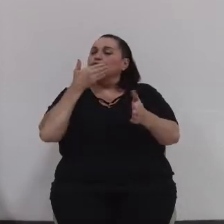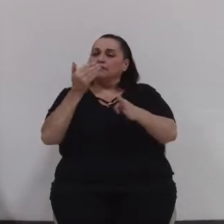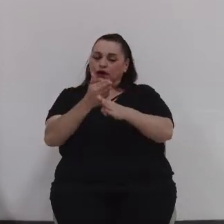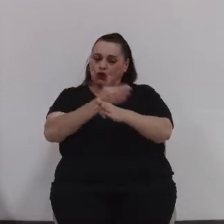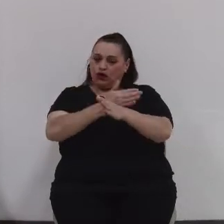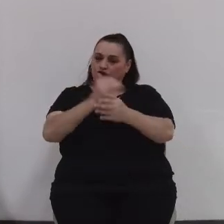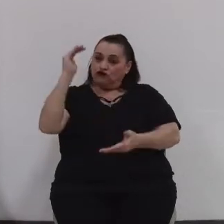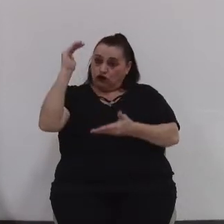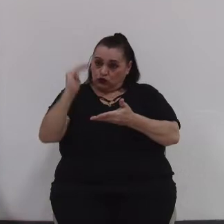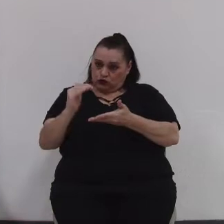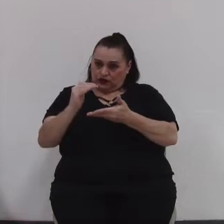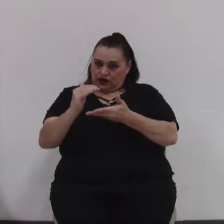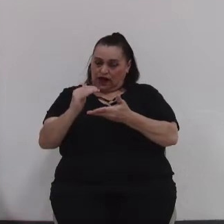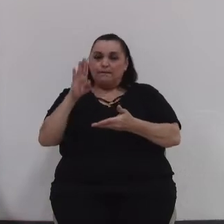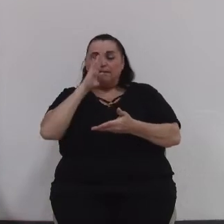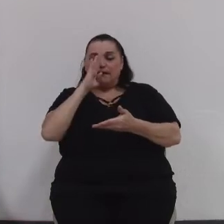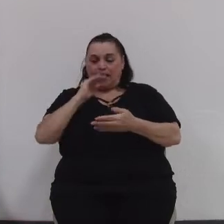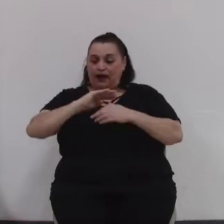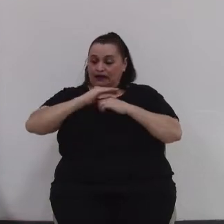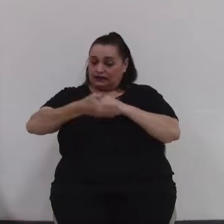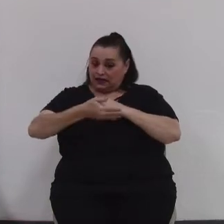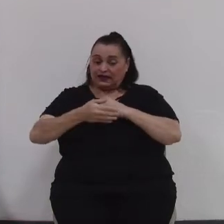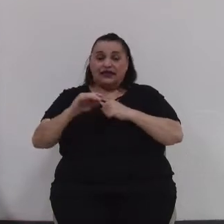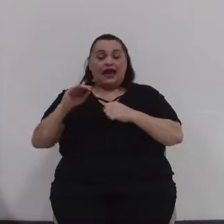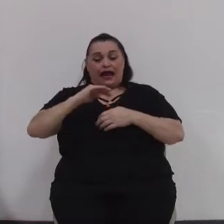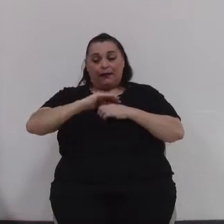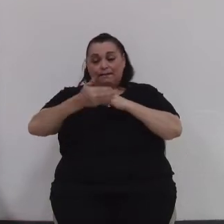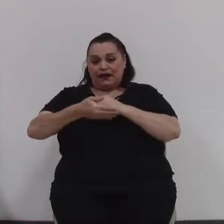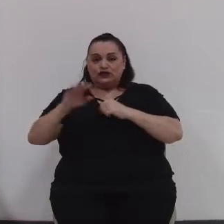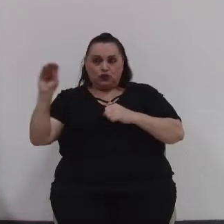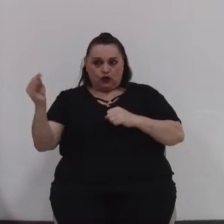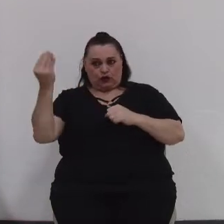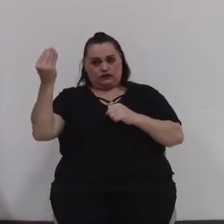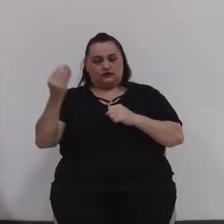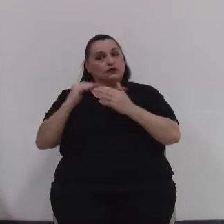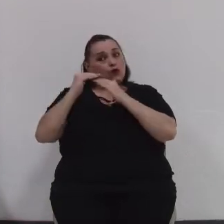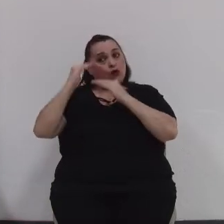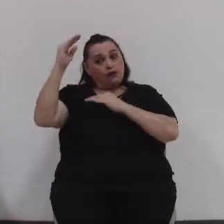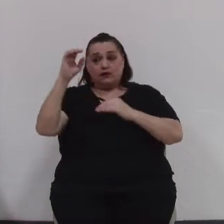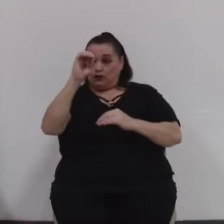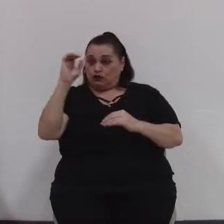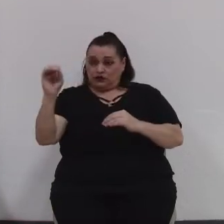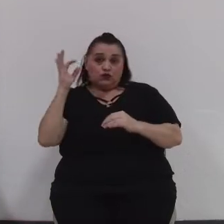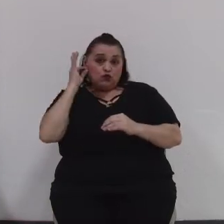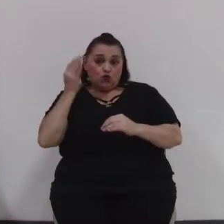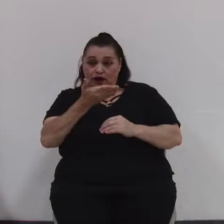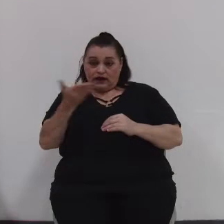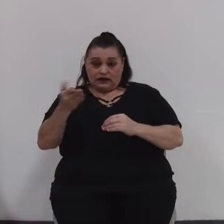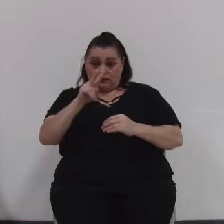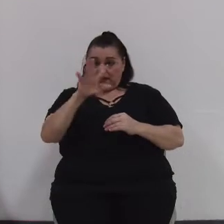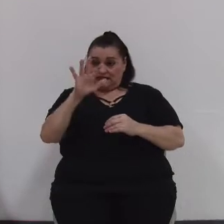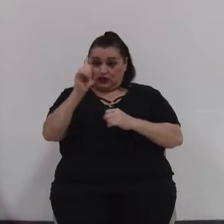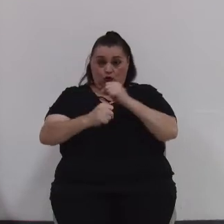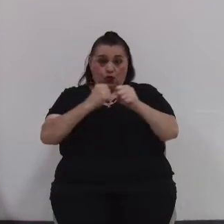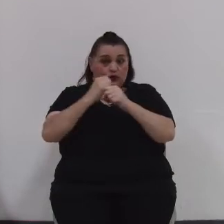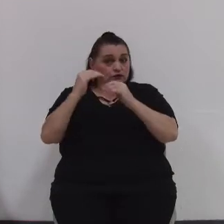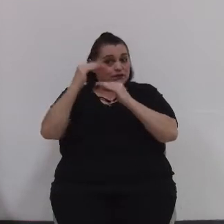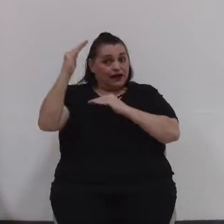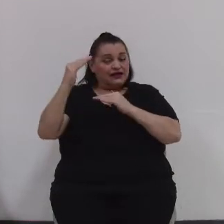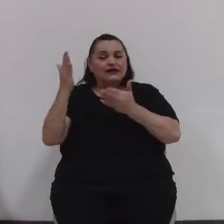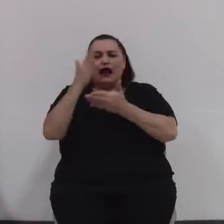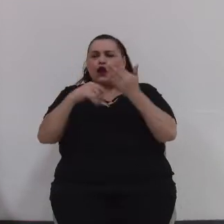de la mortalidad materna y el embarazo adolescente, así como aumentar el porcentaje de mujeres de 25 años o más con algún